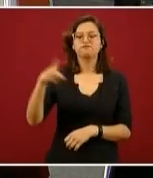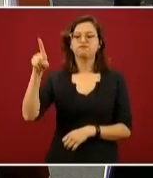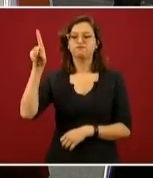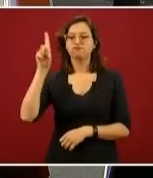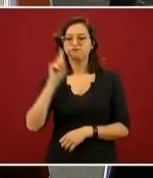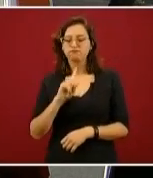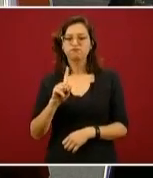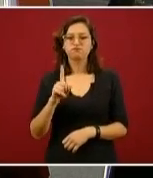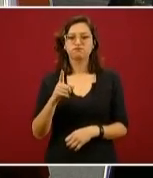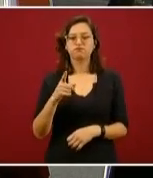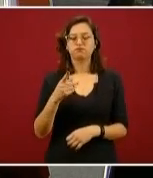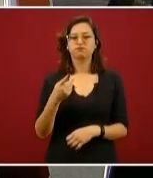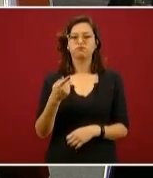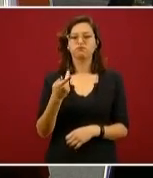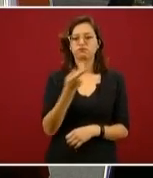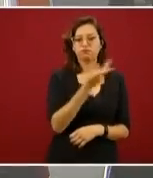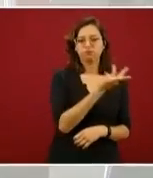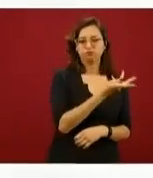estado